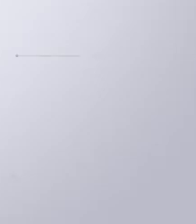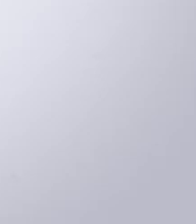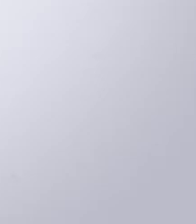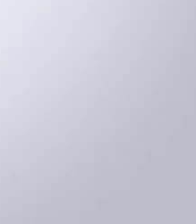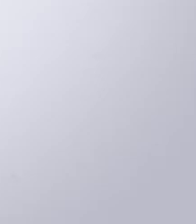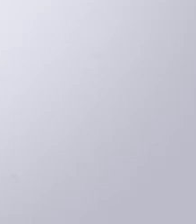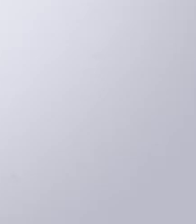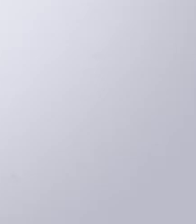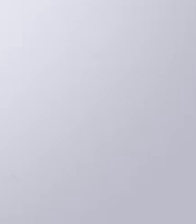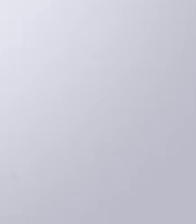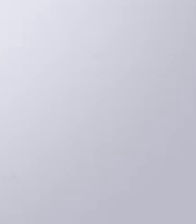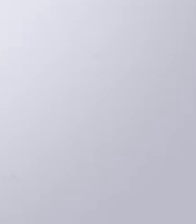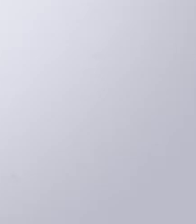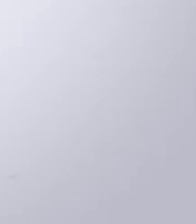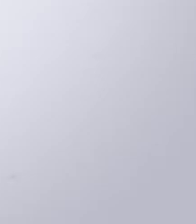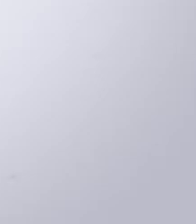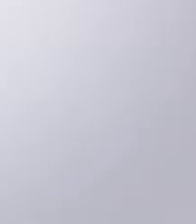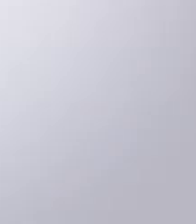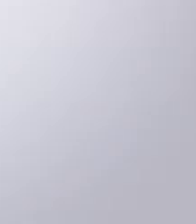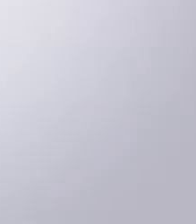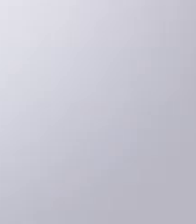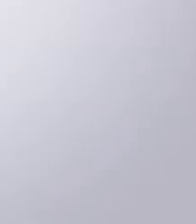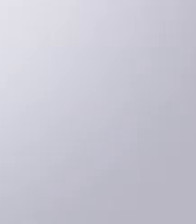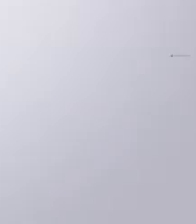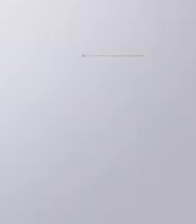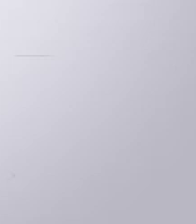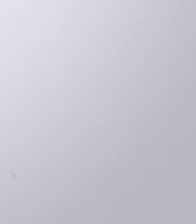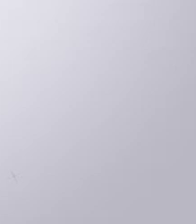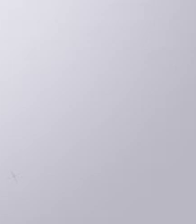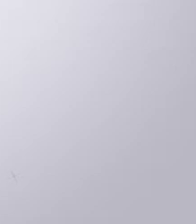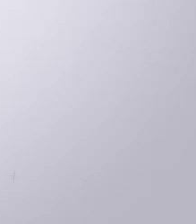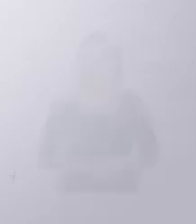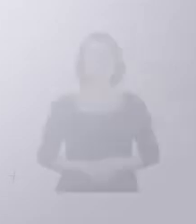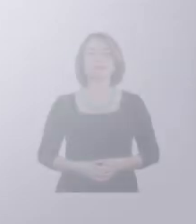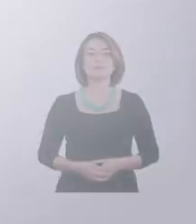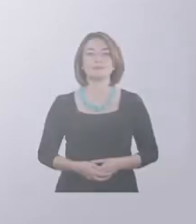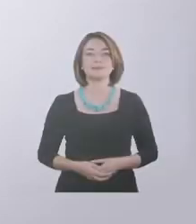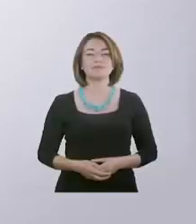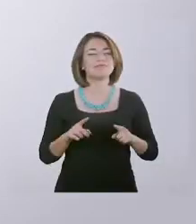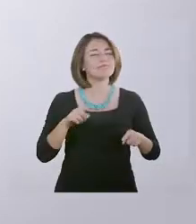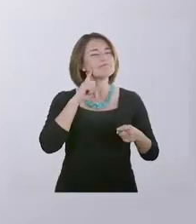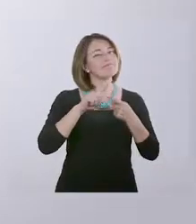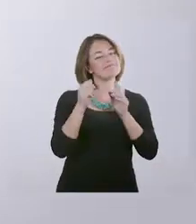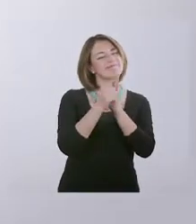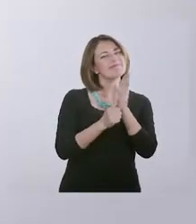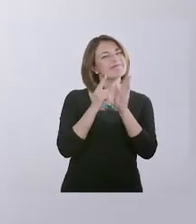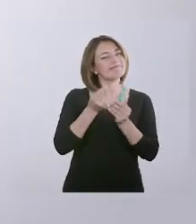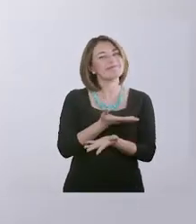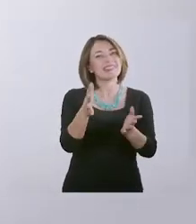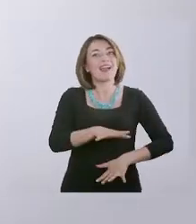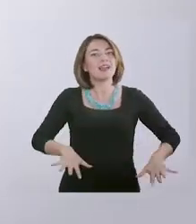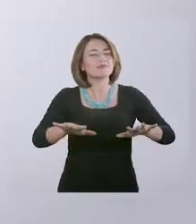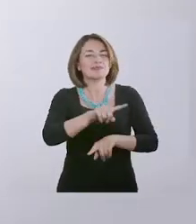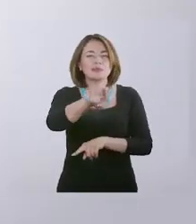Bienvenido al programa Saber Más Contigo de Asobancaria. Programa y principio de educación financiera. El presente programa